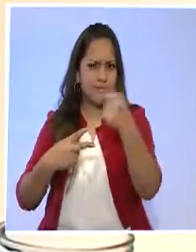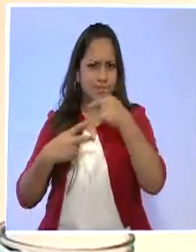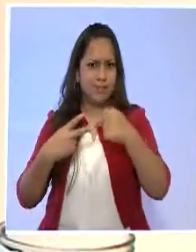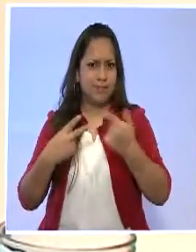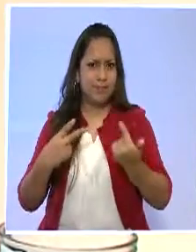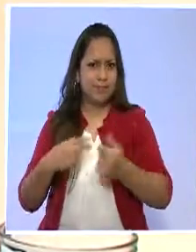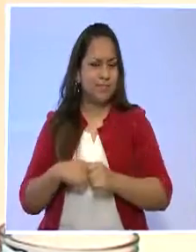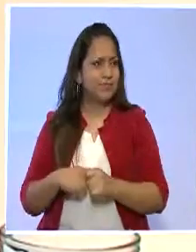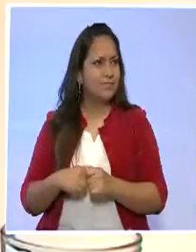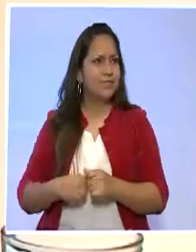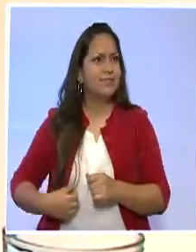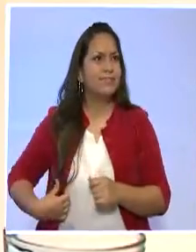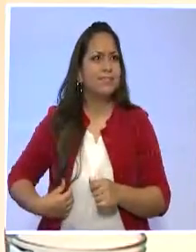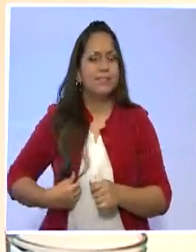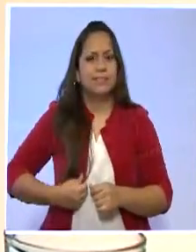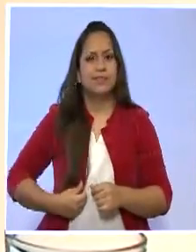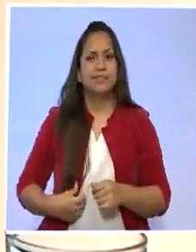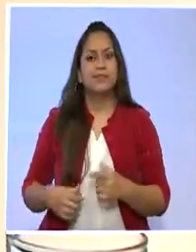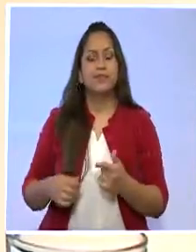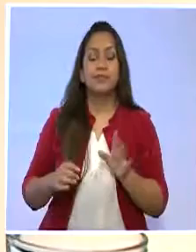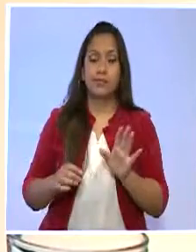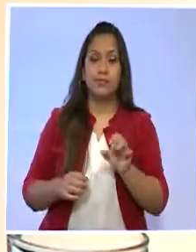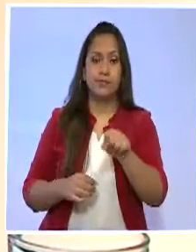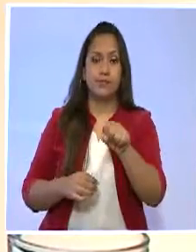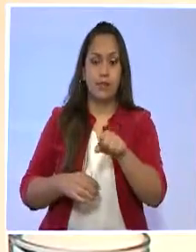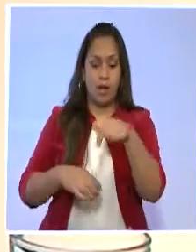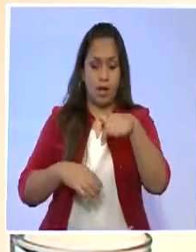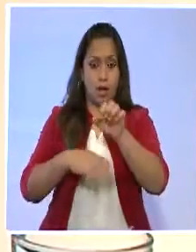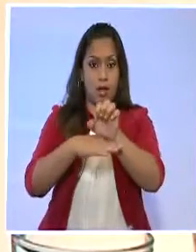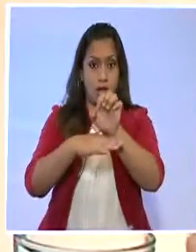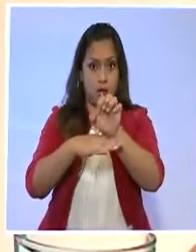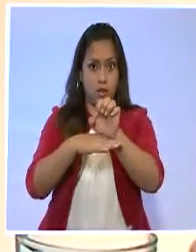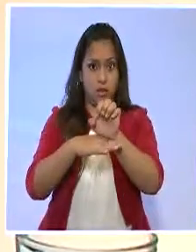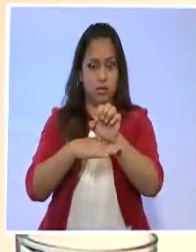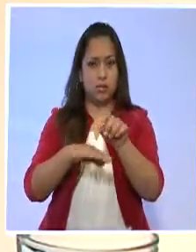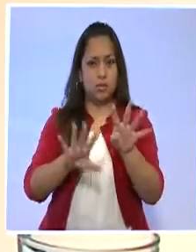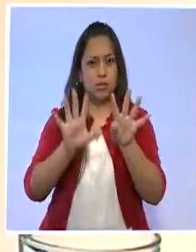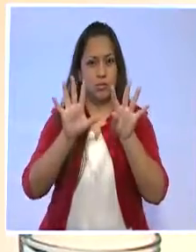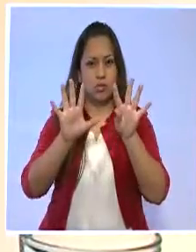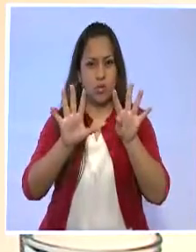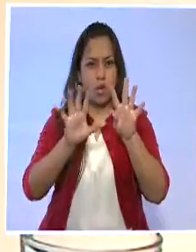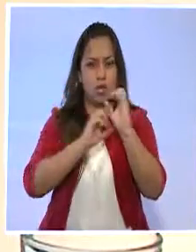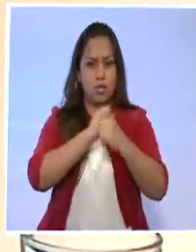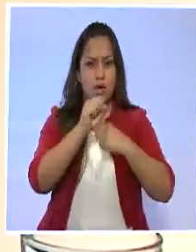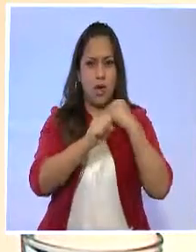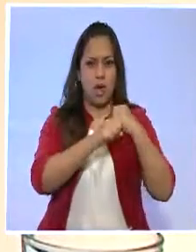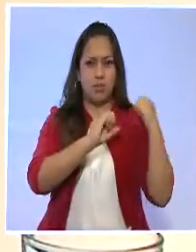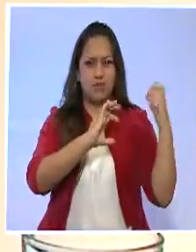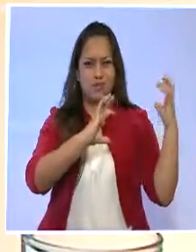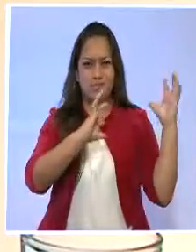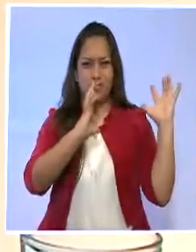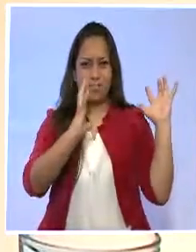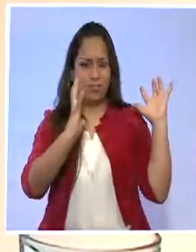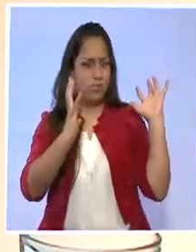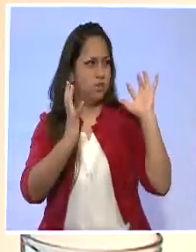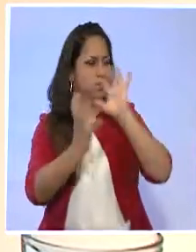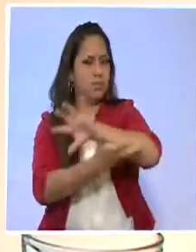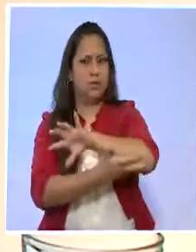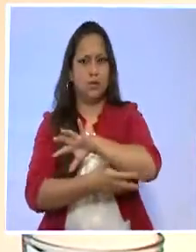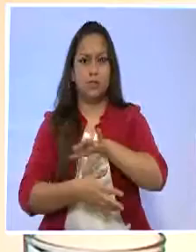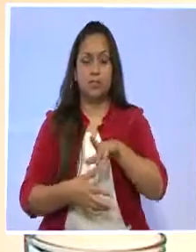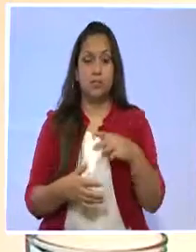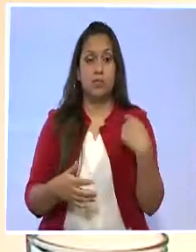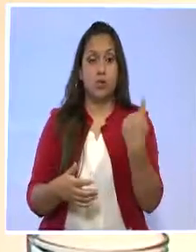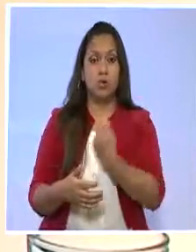bueno para el ecuador en los últimos años es decir ya en estos nueve años de transformación del país hemos fortalecido muchísimo nuestras relaciones